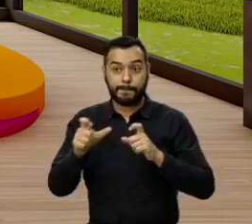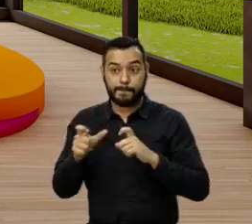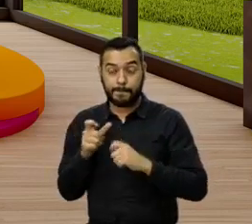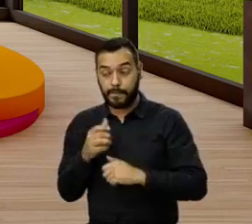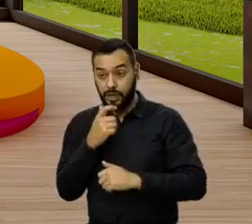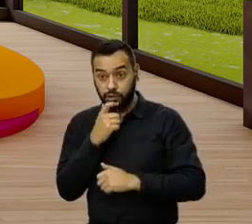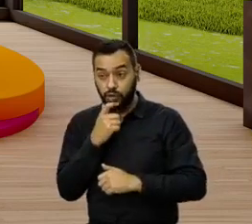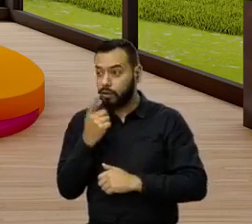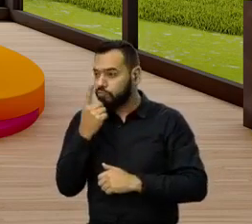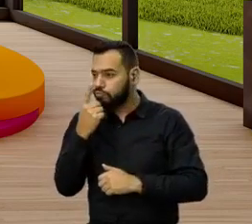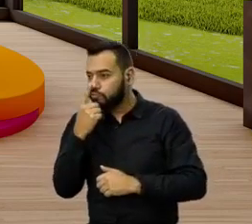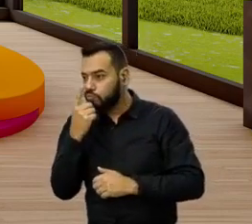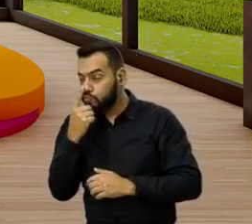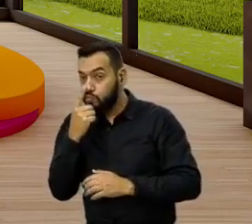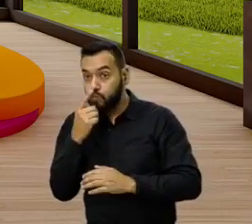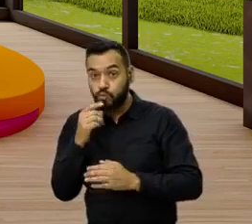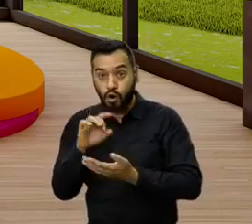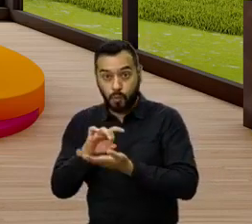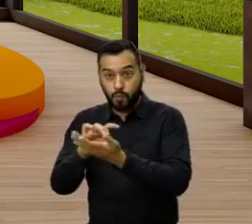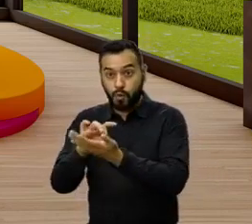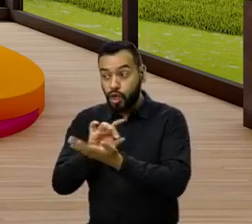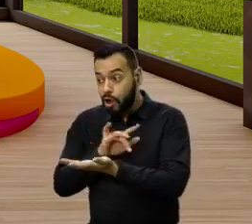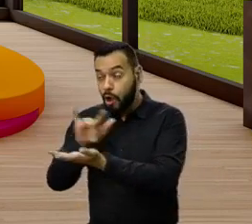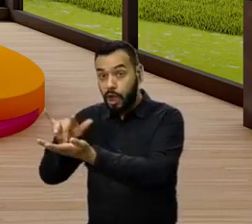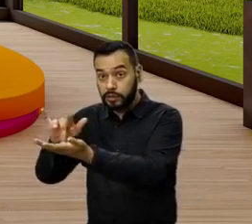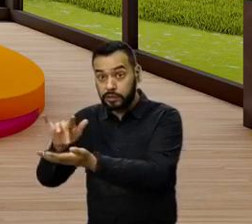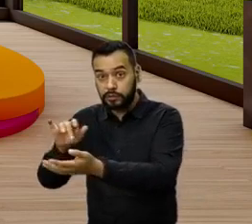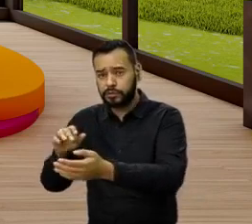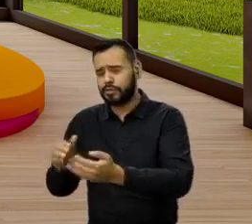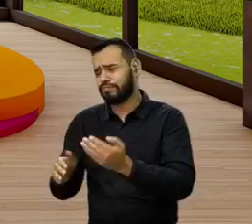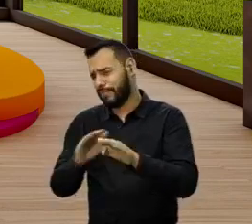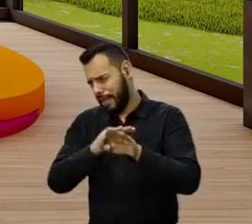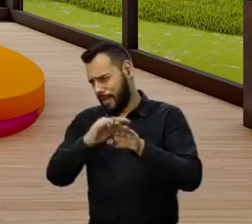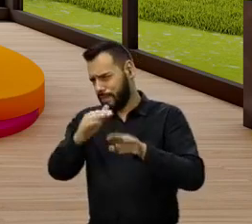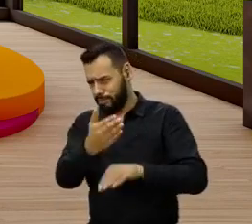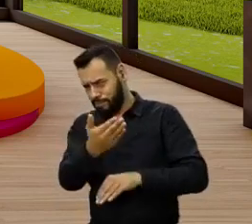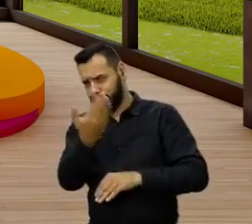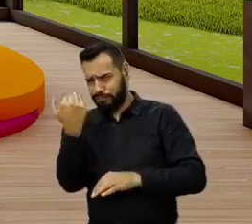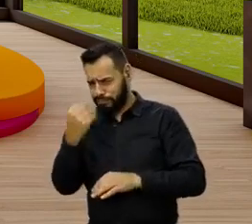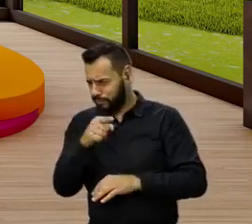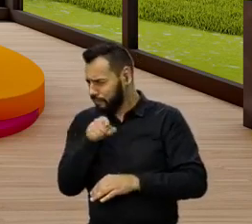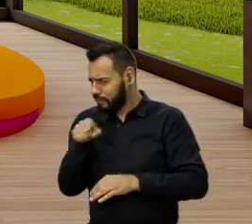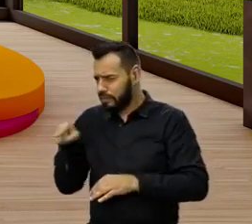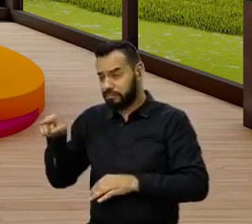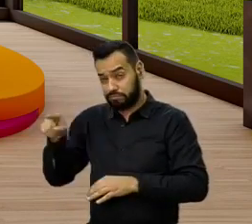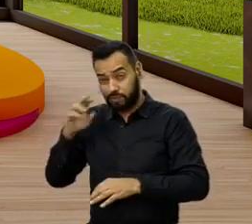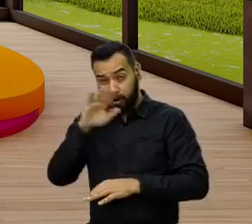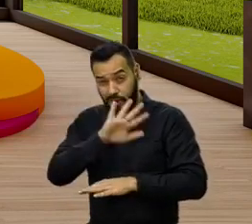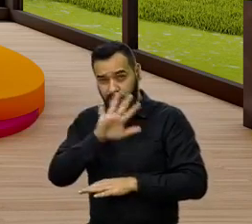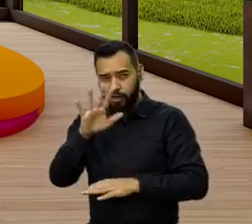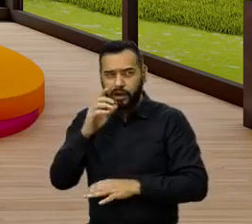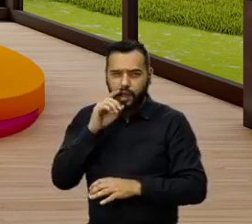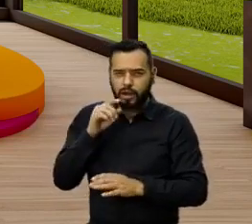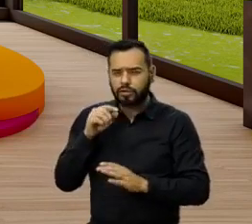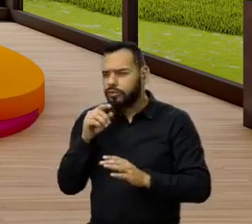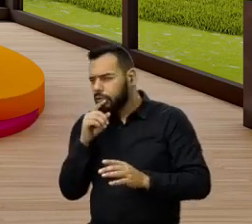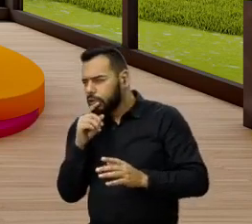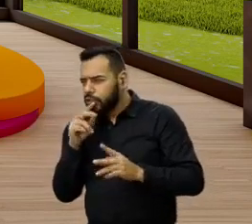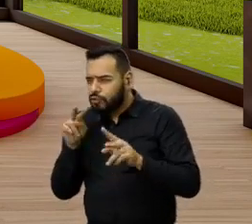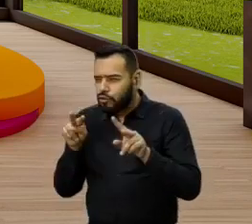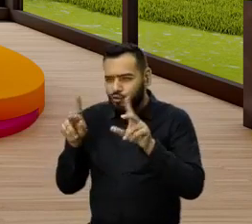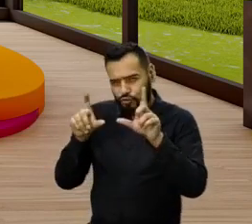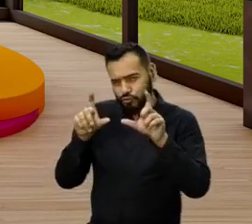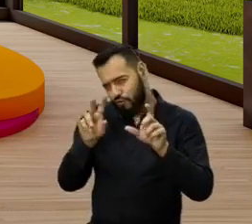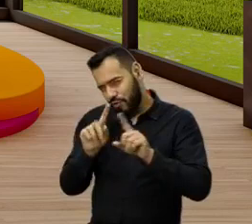pueden recorrer el apartamento modelo de manera presencial están modas más que invitados porque claro desde pronto vamos a perder un poquito las